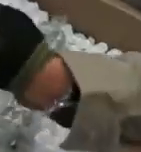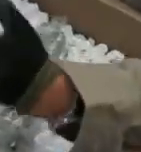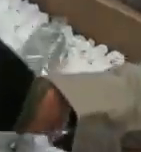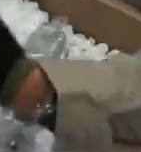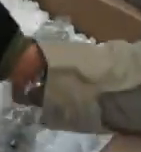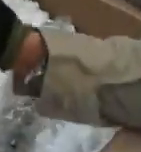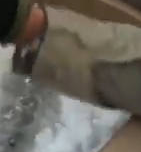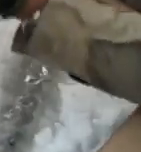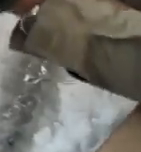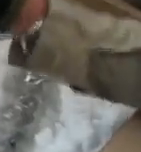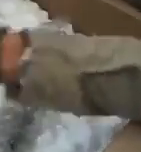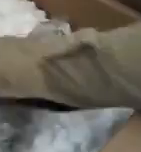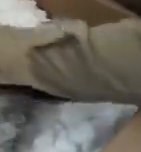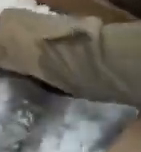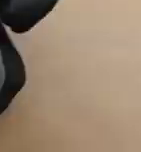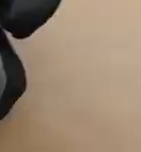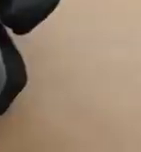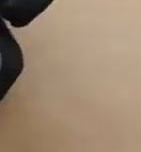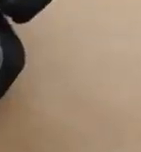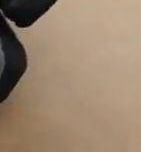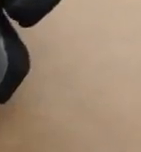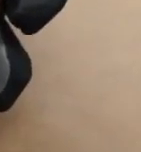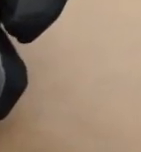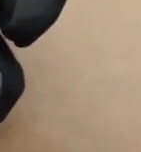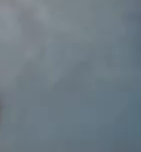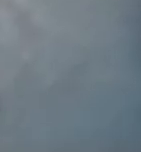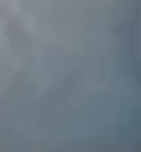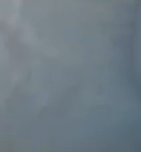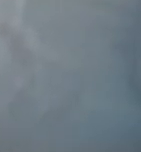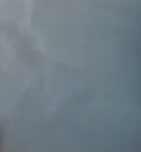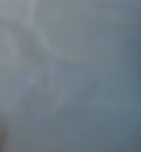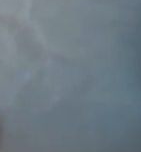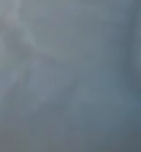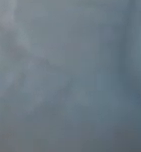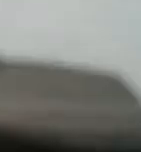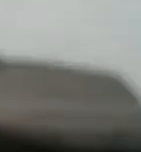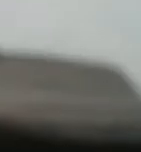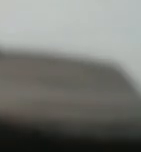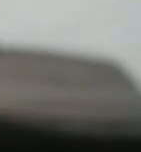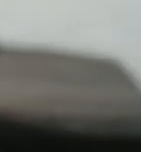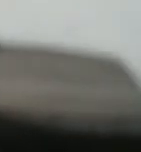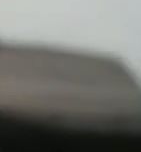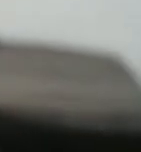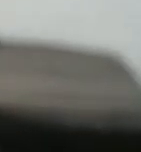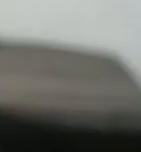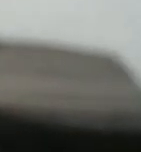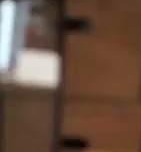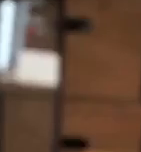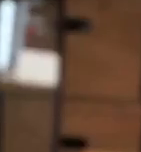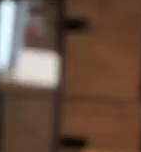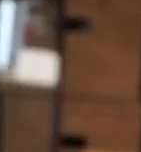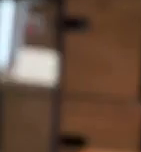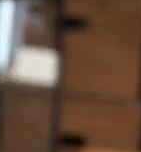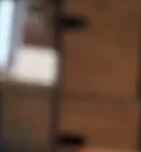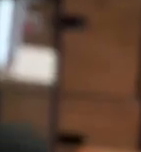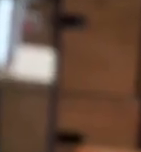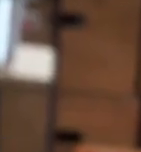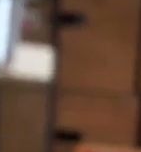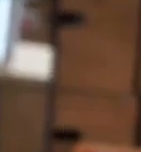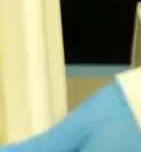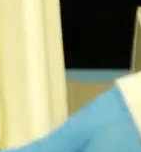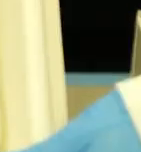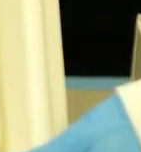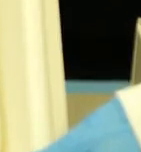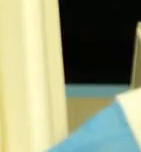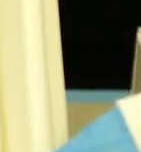e históricas y se han logrado cancelar ventas y el retiro de varios lotes en galerías y casas de subastas